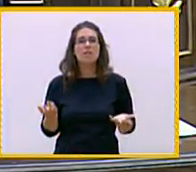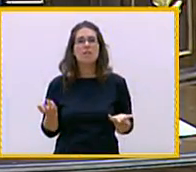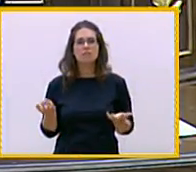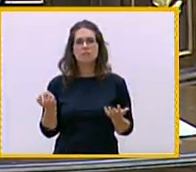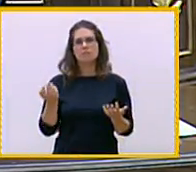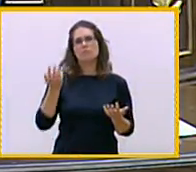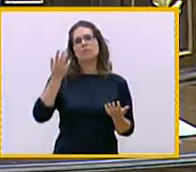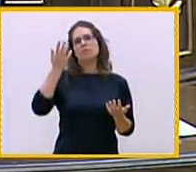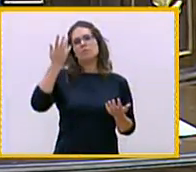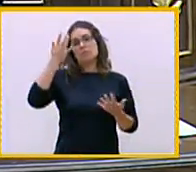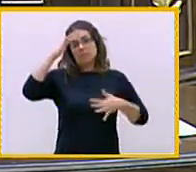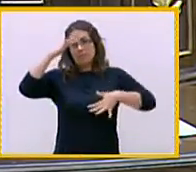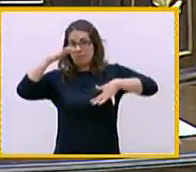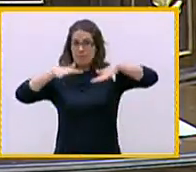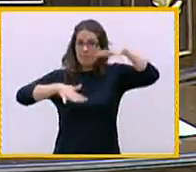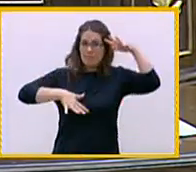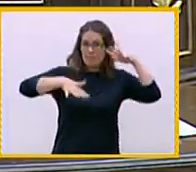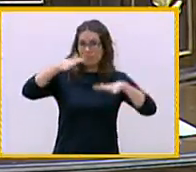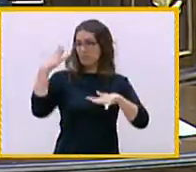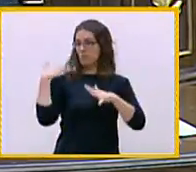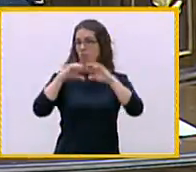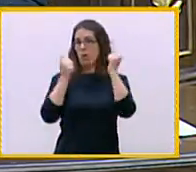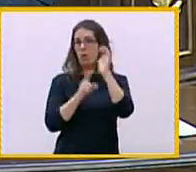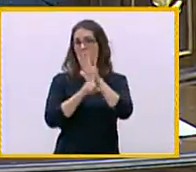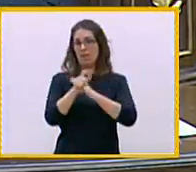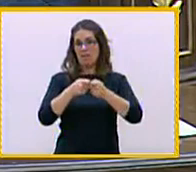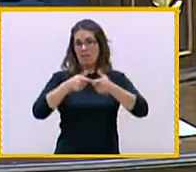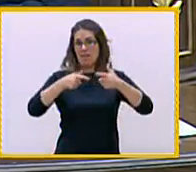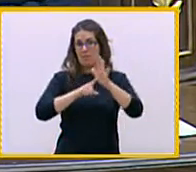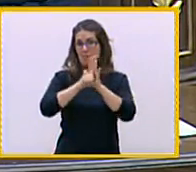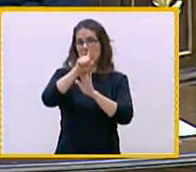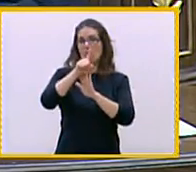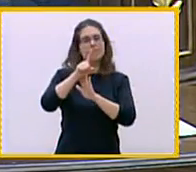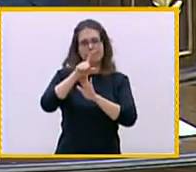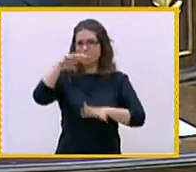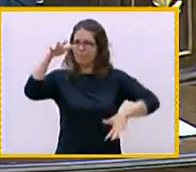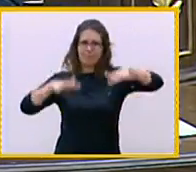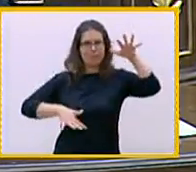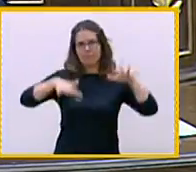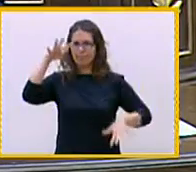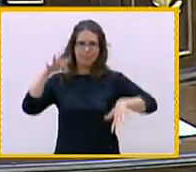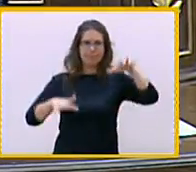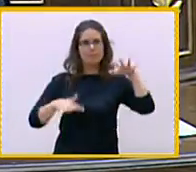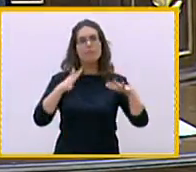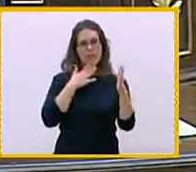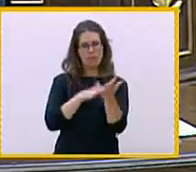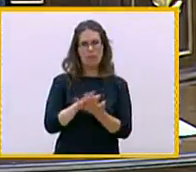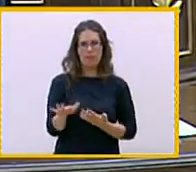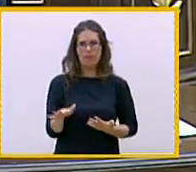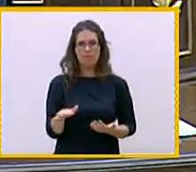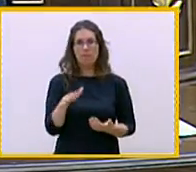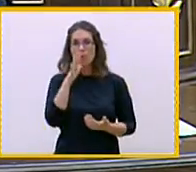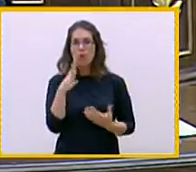propios de nuestro anterior modelo de crecimiento. Son desequilibrios asociados al excesivo peso de la